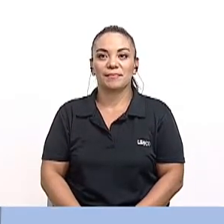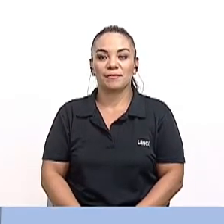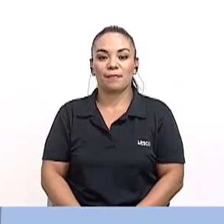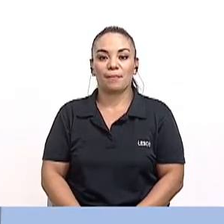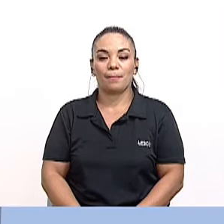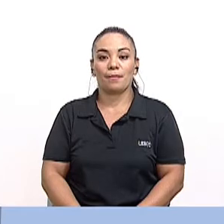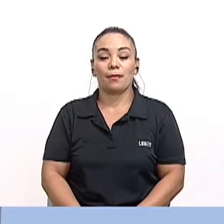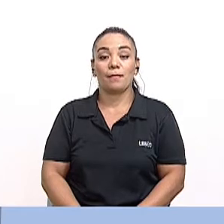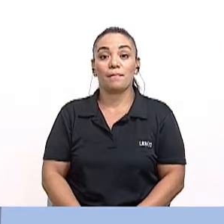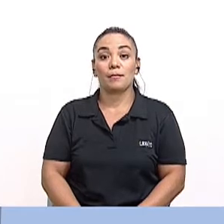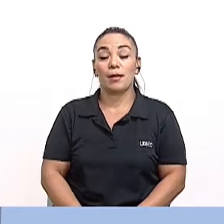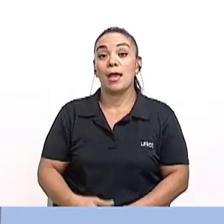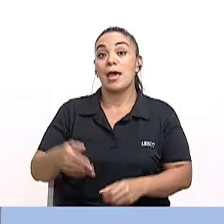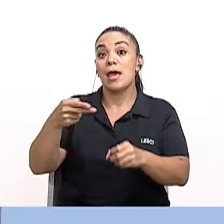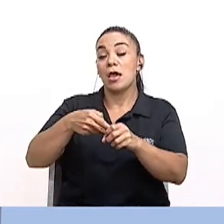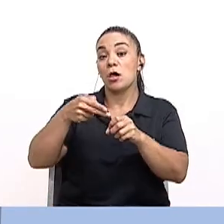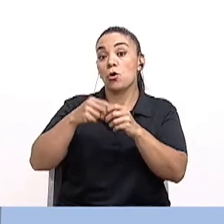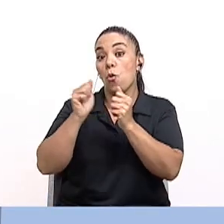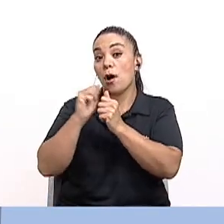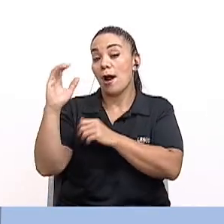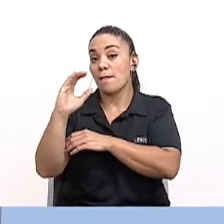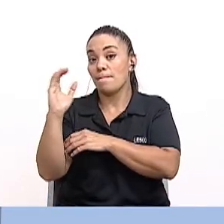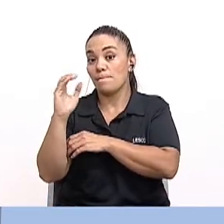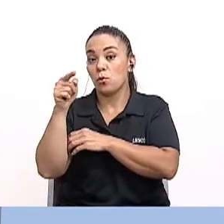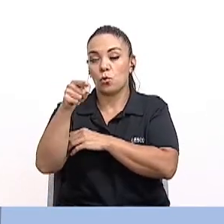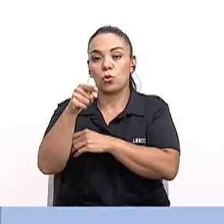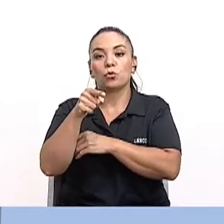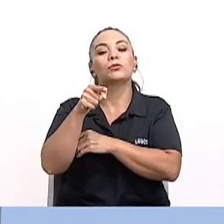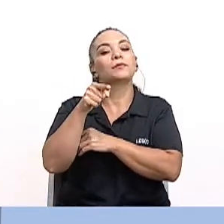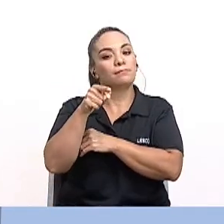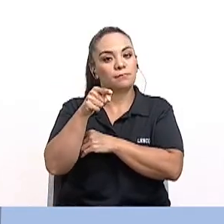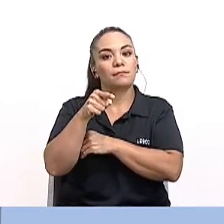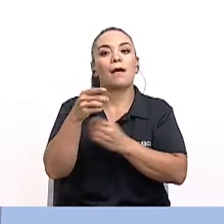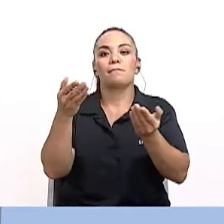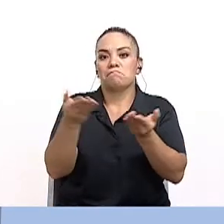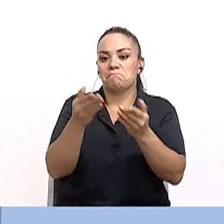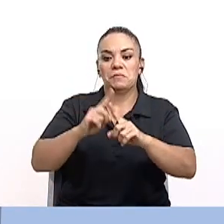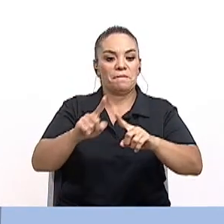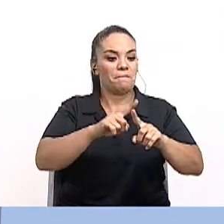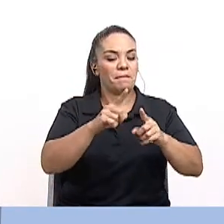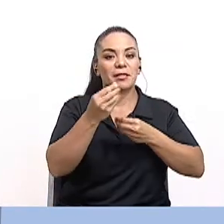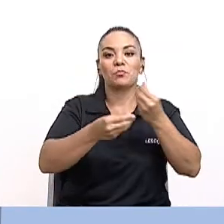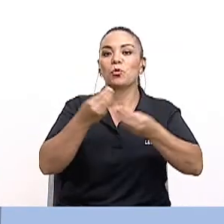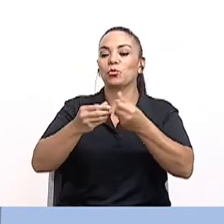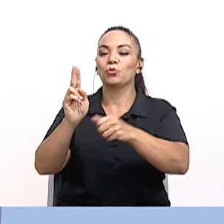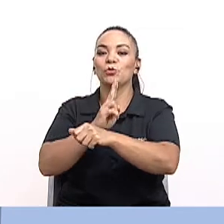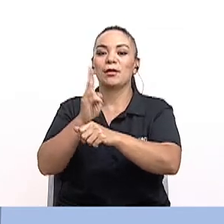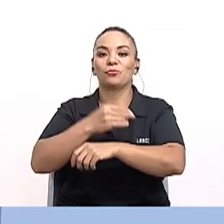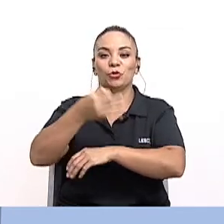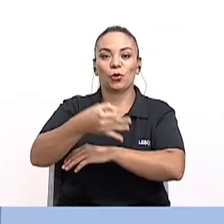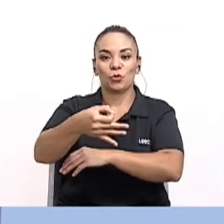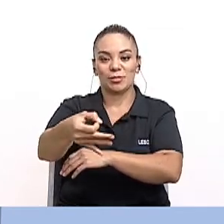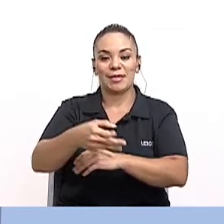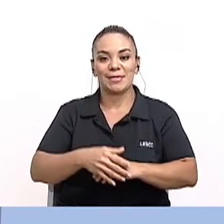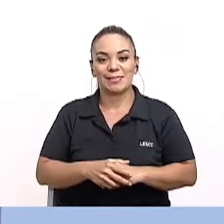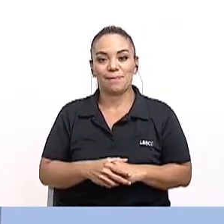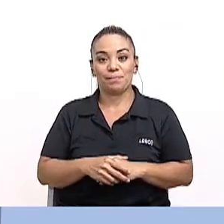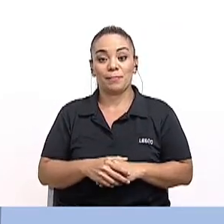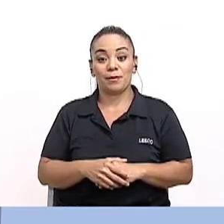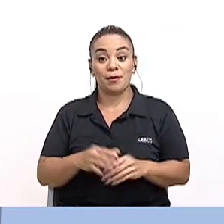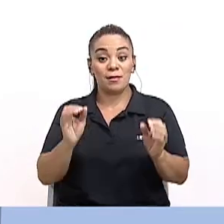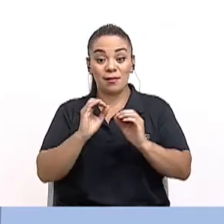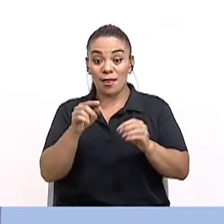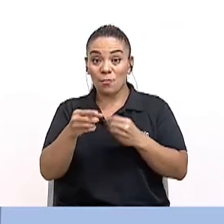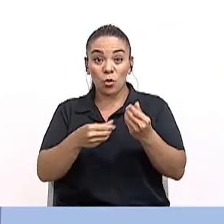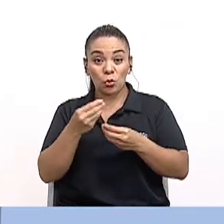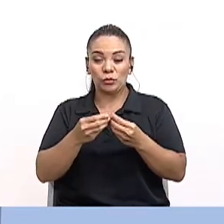Los hidrocarburos y sus derivados están presentes en muchos productos que usamos en nuestra vida diaria, y sin ellos nuestro